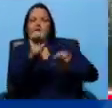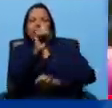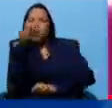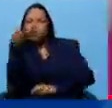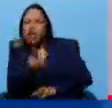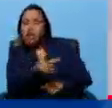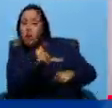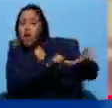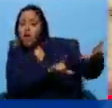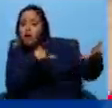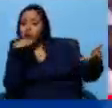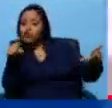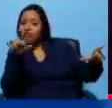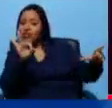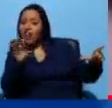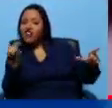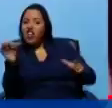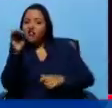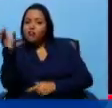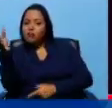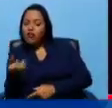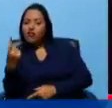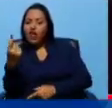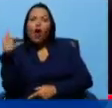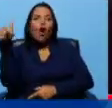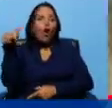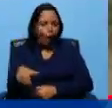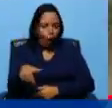70% de recuperación, hoy decimos